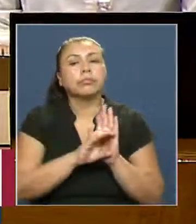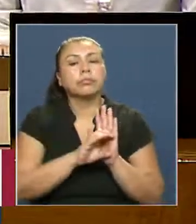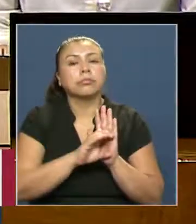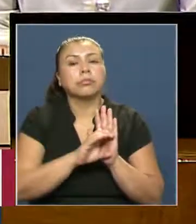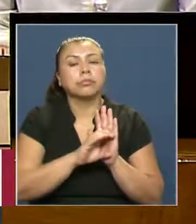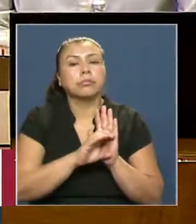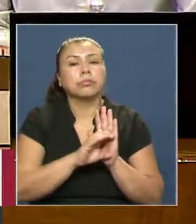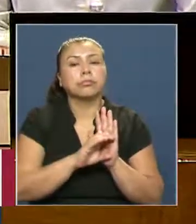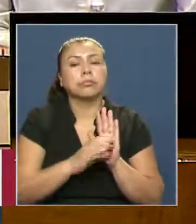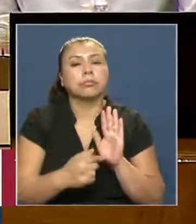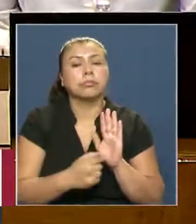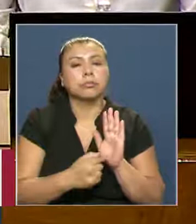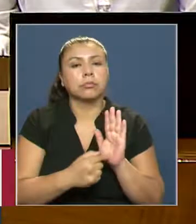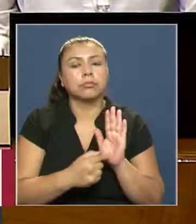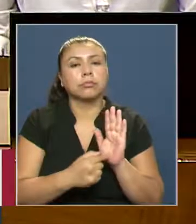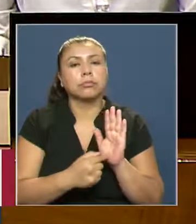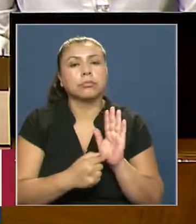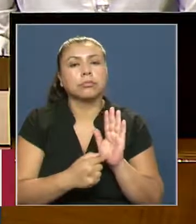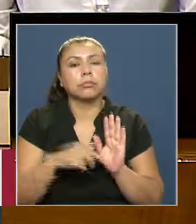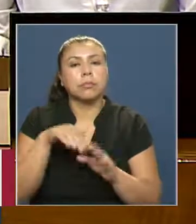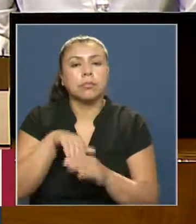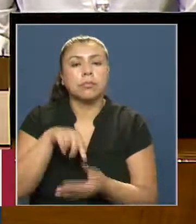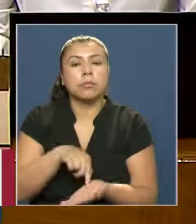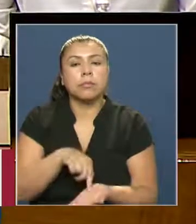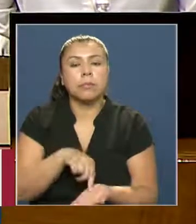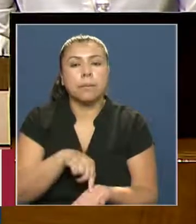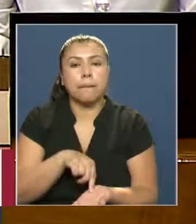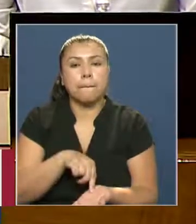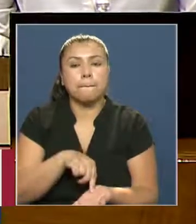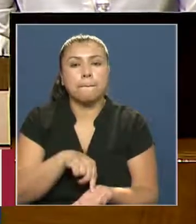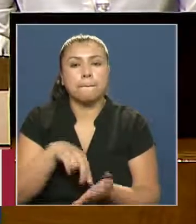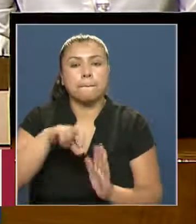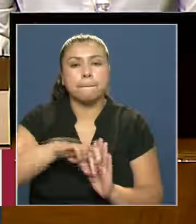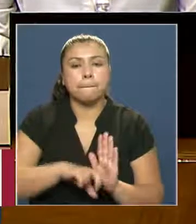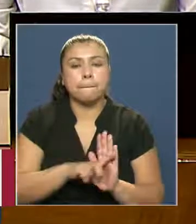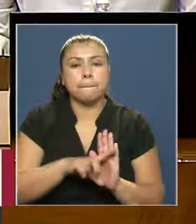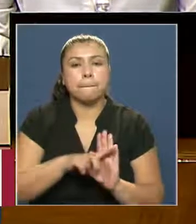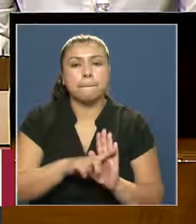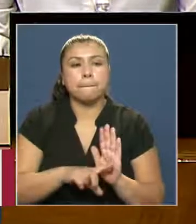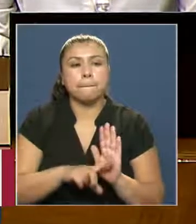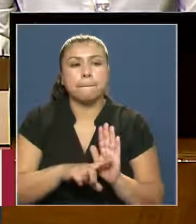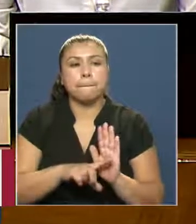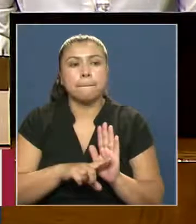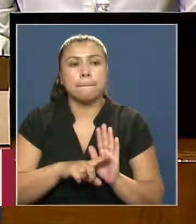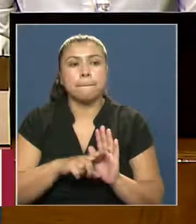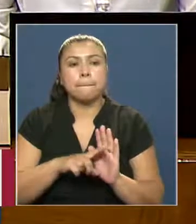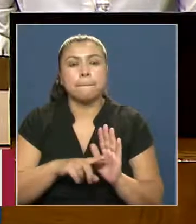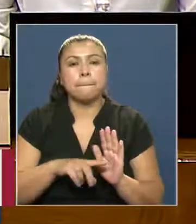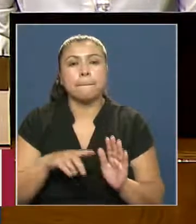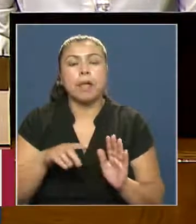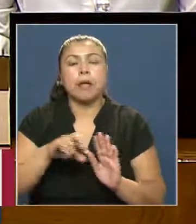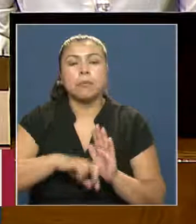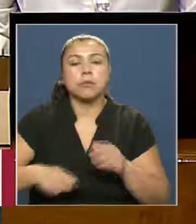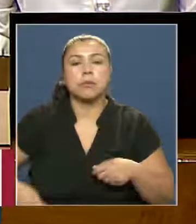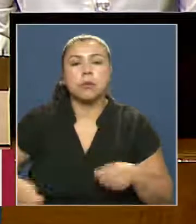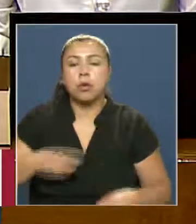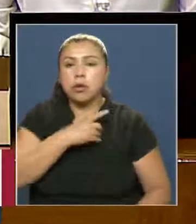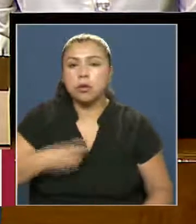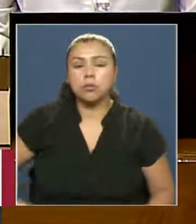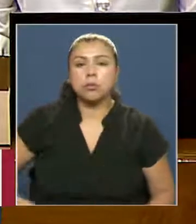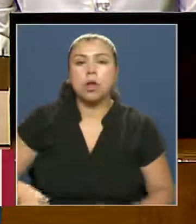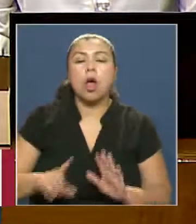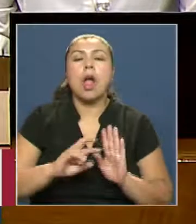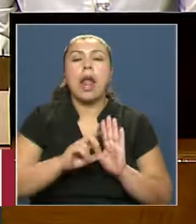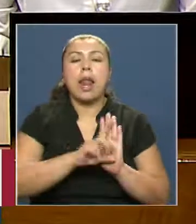constitucional. En votación, entonces, el proyecto de ley iniciado en moción que modifica la ley